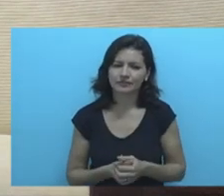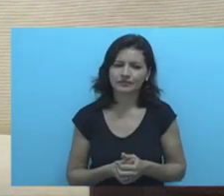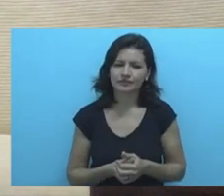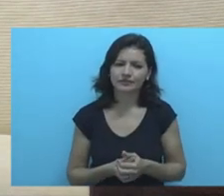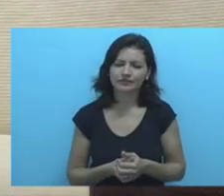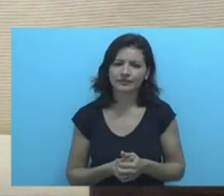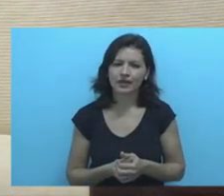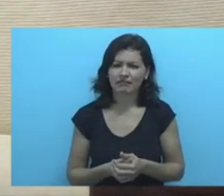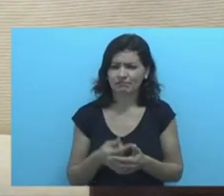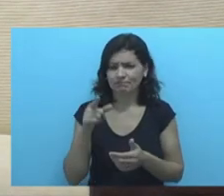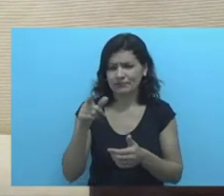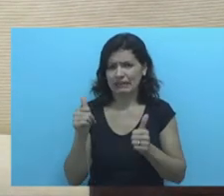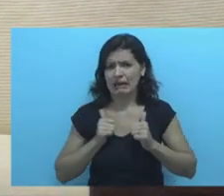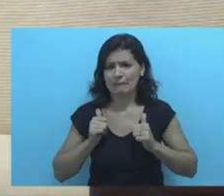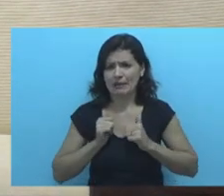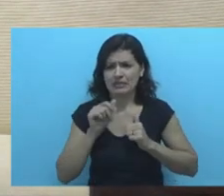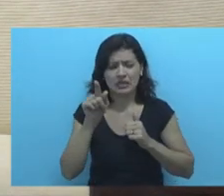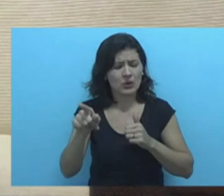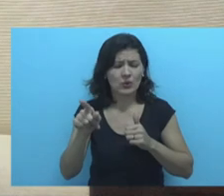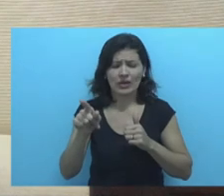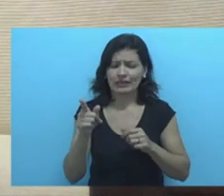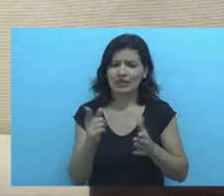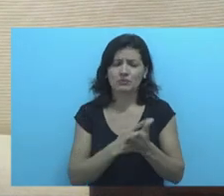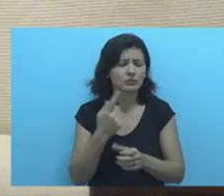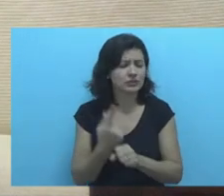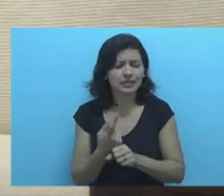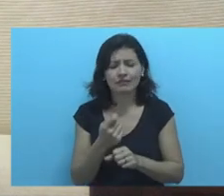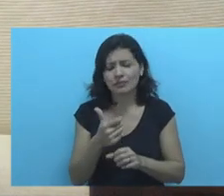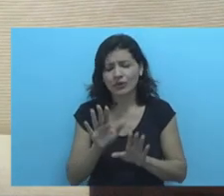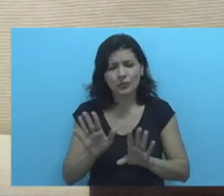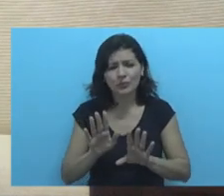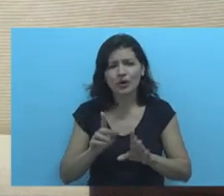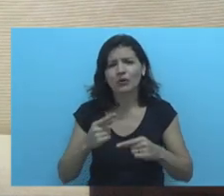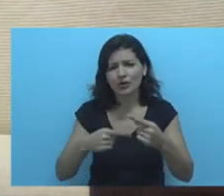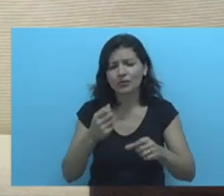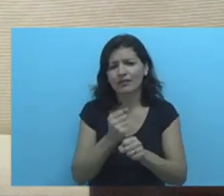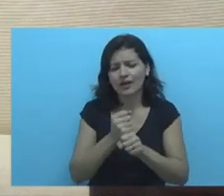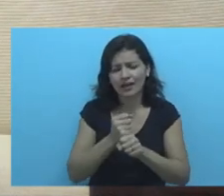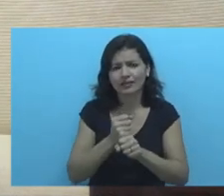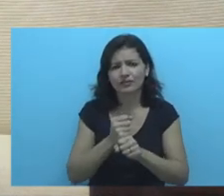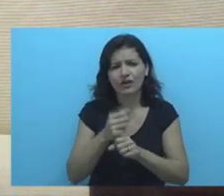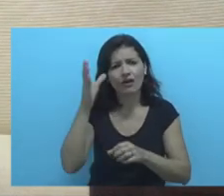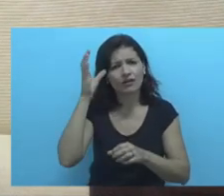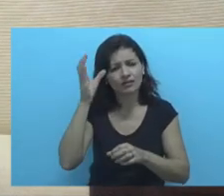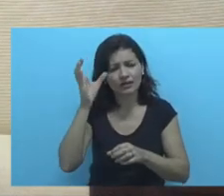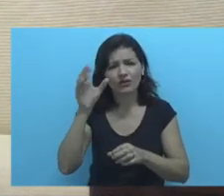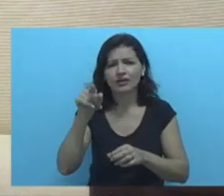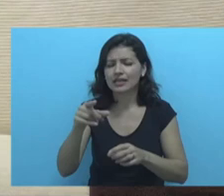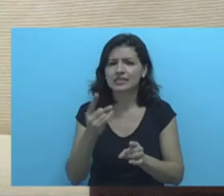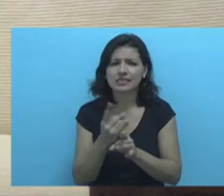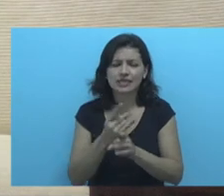que nadie lo olvide a Miguel, nosotros mucho menos, y la historia lo recuerde como debe ser. Muchísimas gracias,